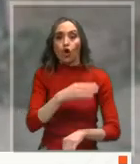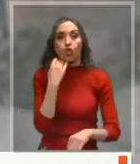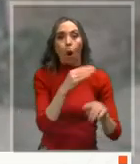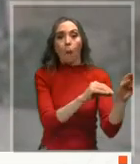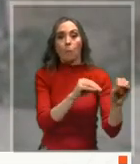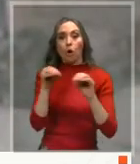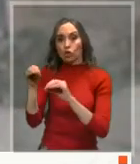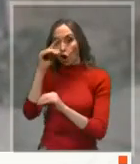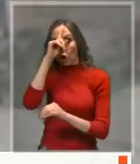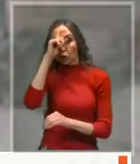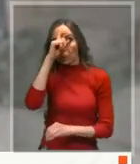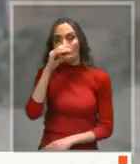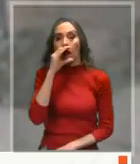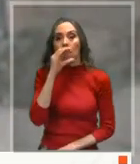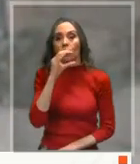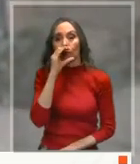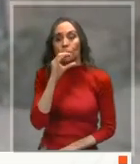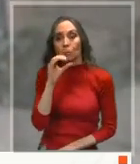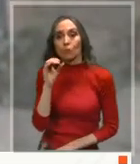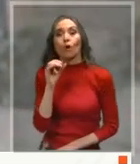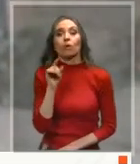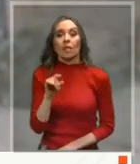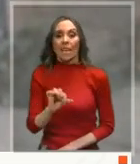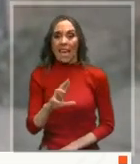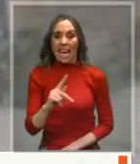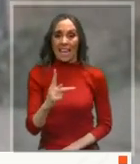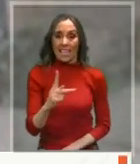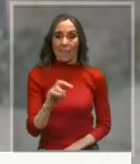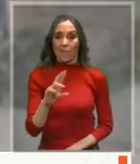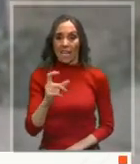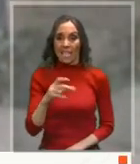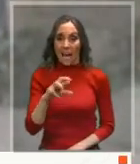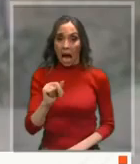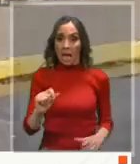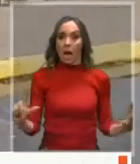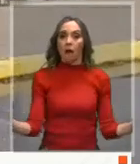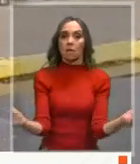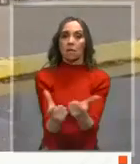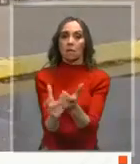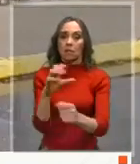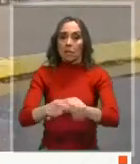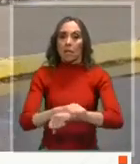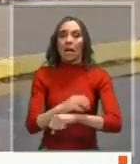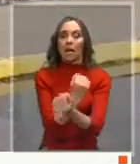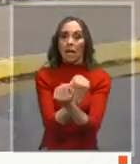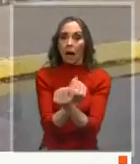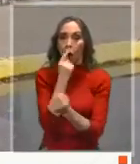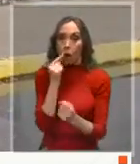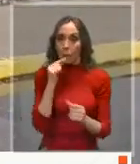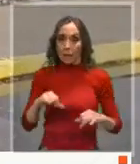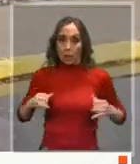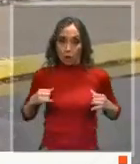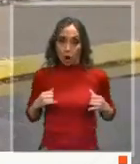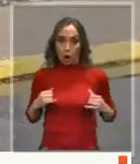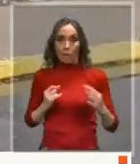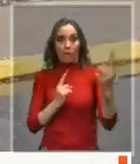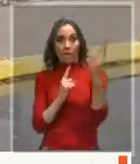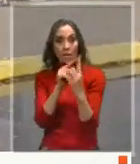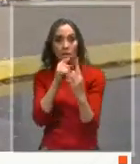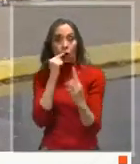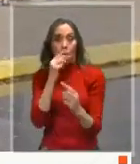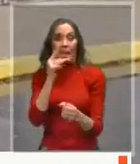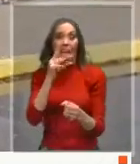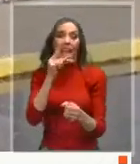Hospital Regional de Concepción. Y a Eric Vergara lo detuvo Carabineros. Este joven procede a empujar a este adulto